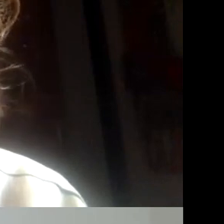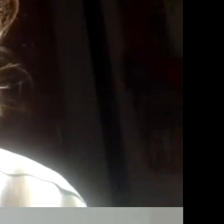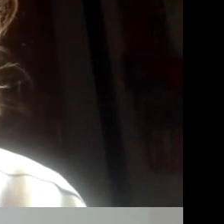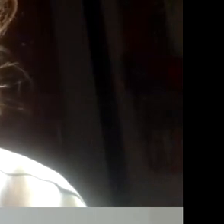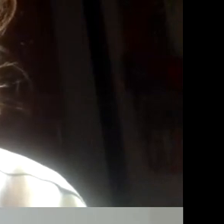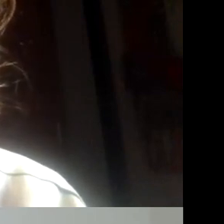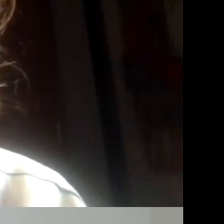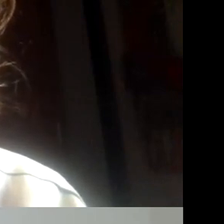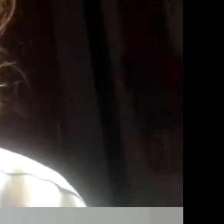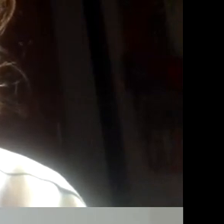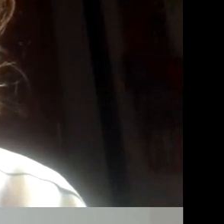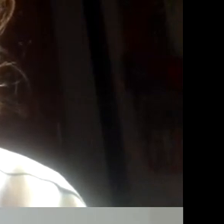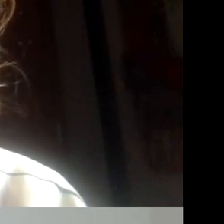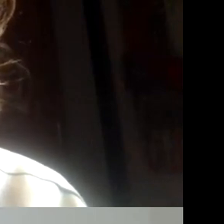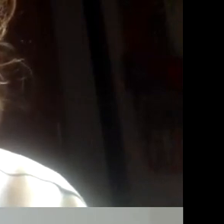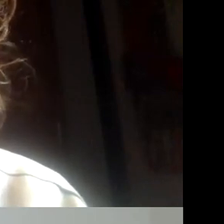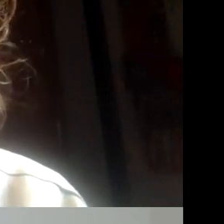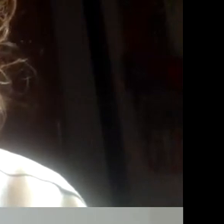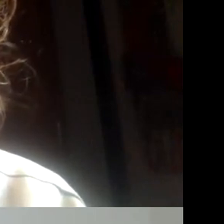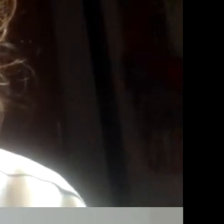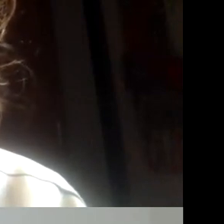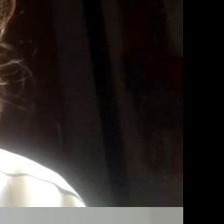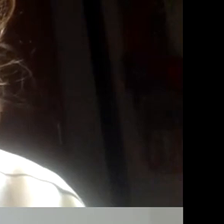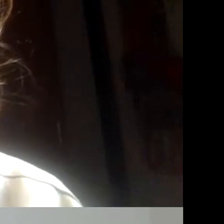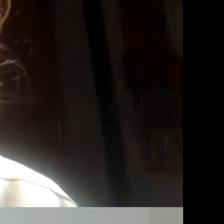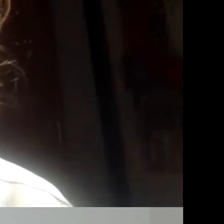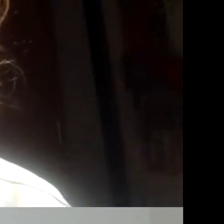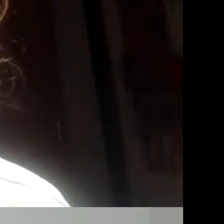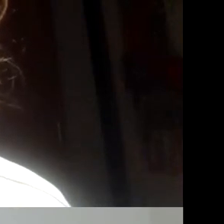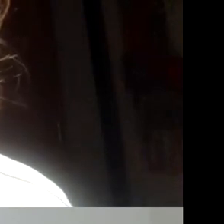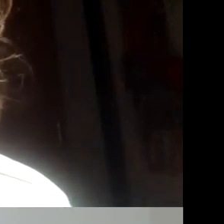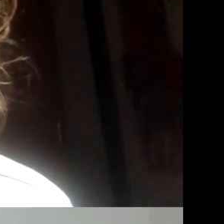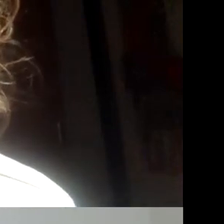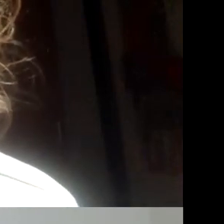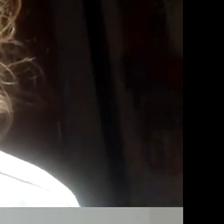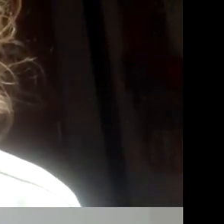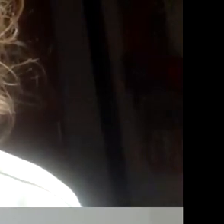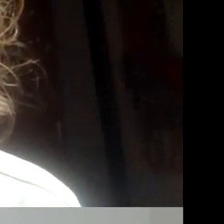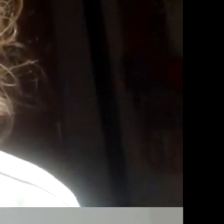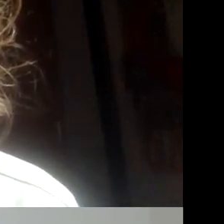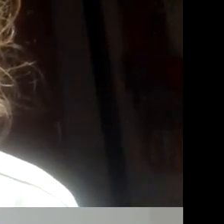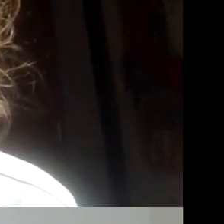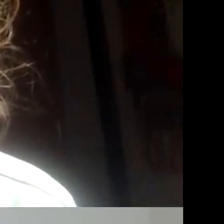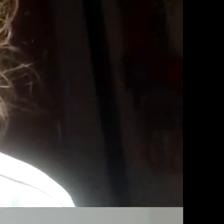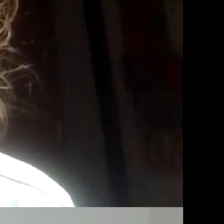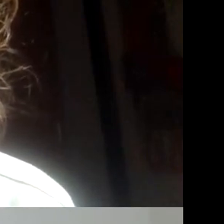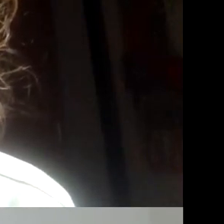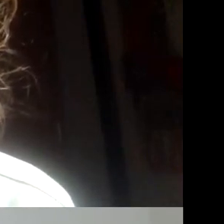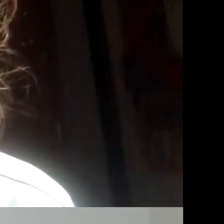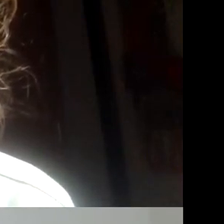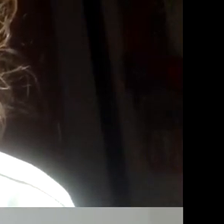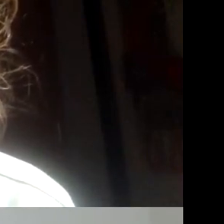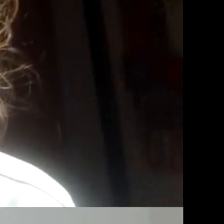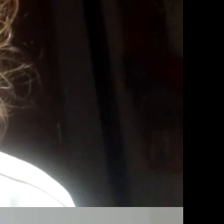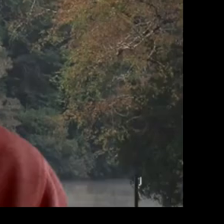tanto de quienes ya están trabajando, como de todos aquellos que pronto nos vamos a sumar a la actividad científica. Por ello, esta jornada tendrá modalidades de